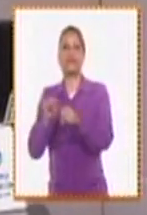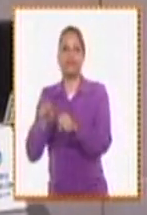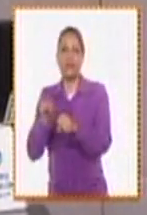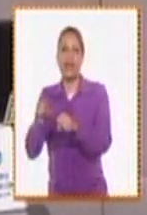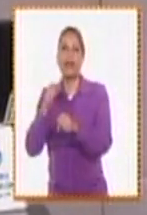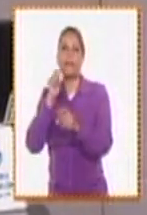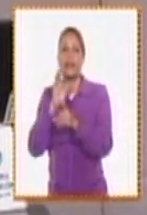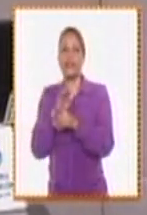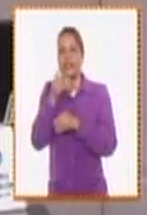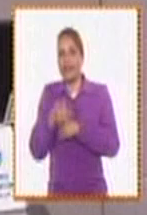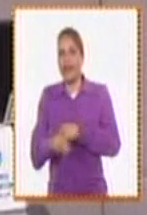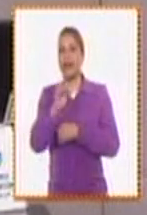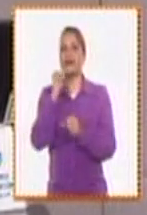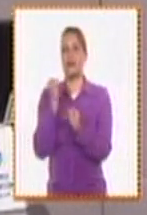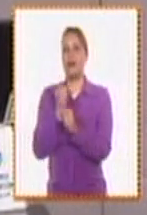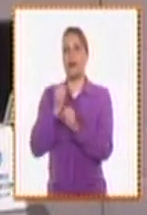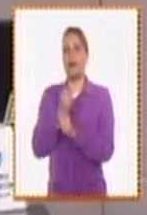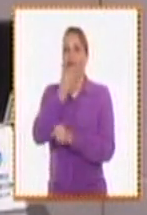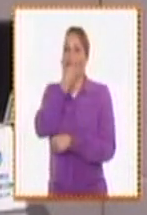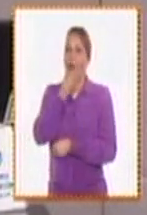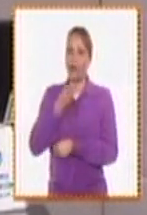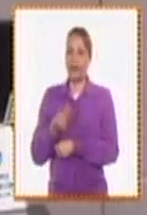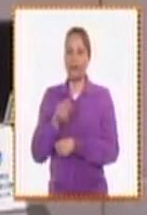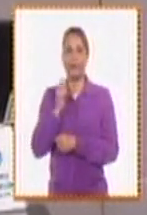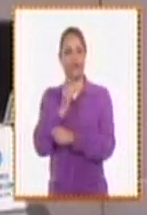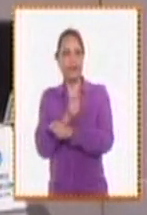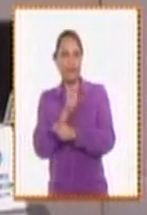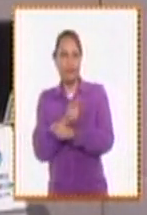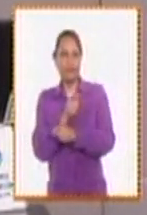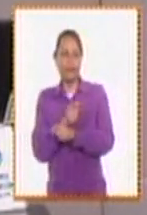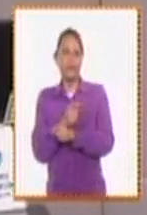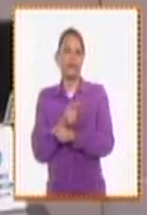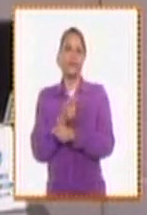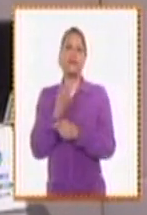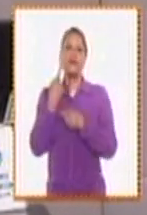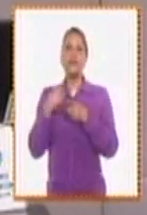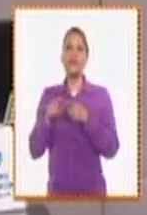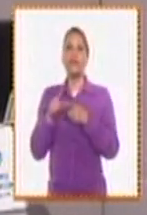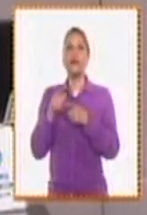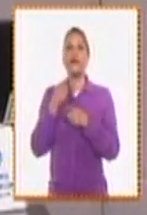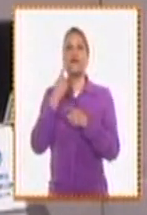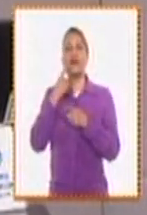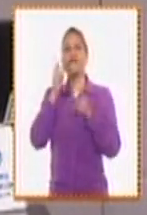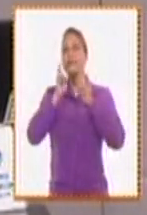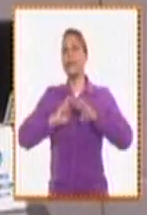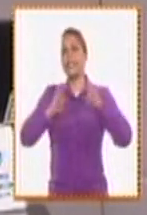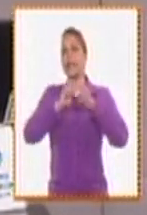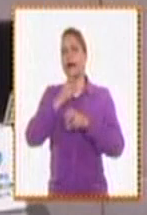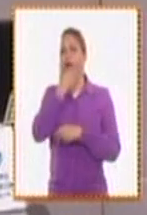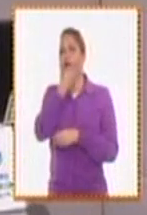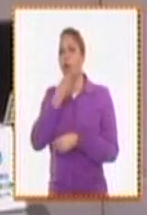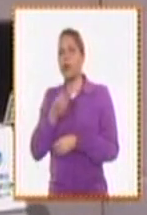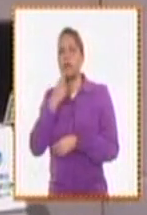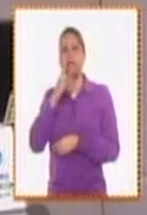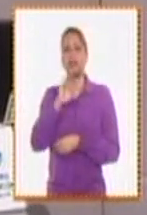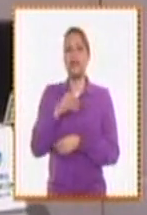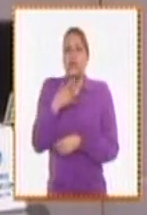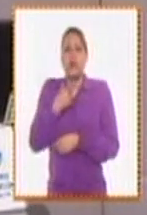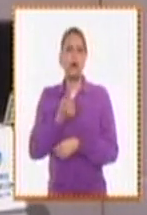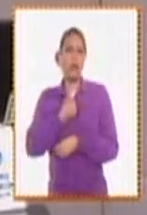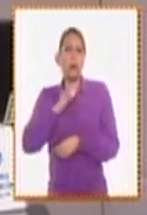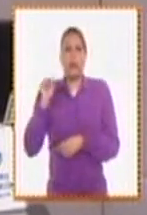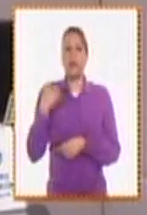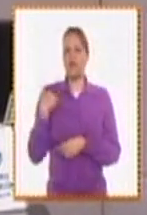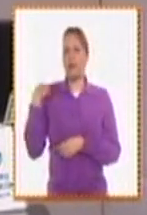métodos permisivos en el hogar, donde estos muchachos, cuando hacemos los estudios de caso, nos manifiestan que ellos se gobiernan, que salen a la hora que quieren y